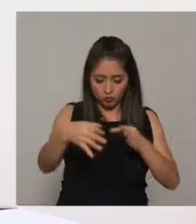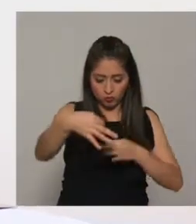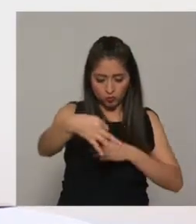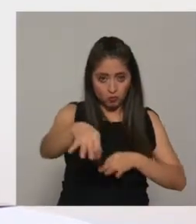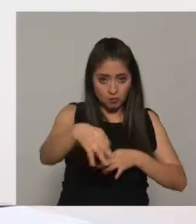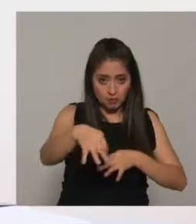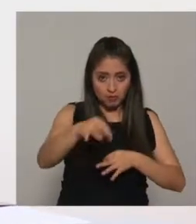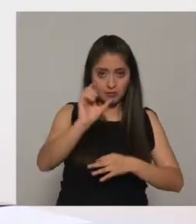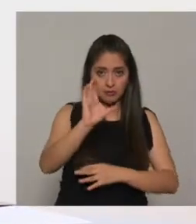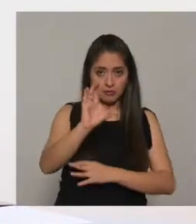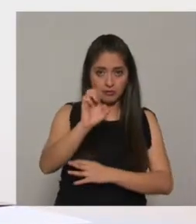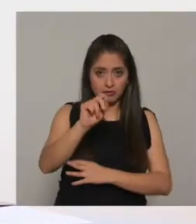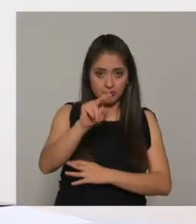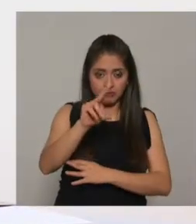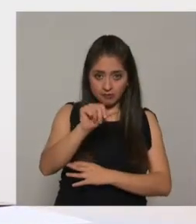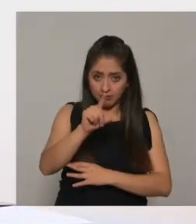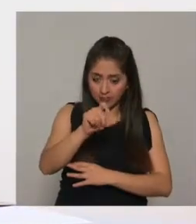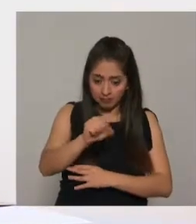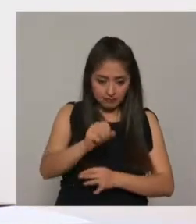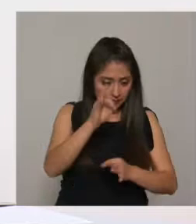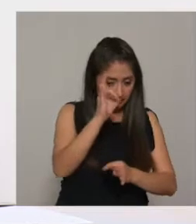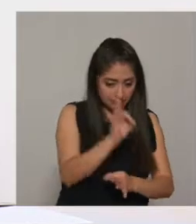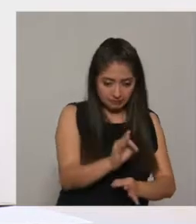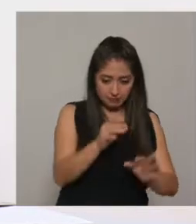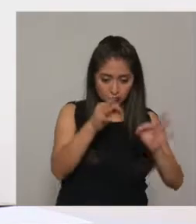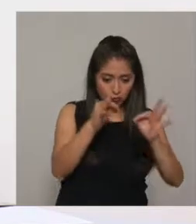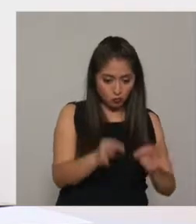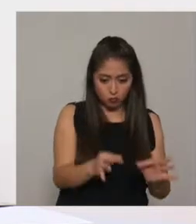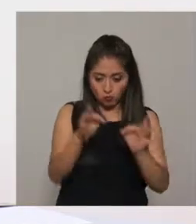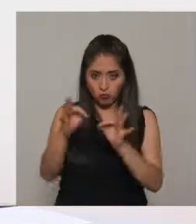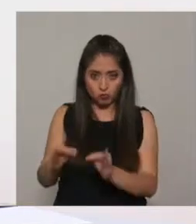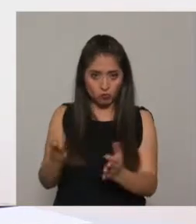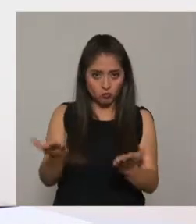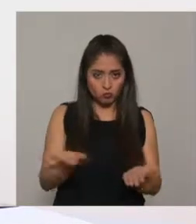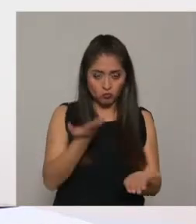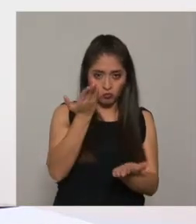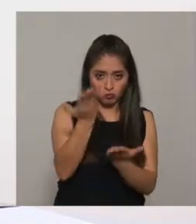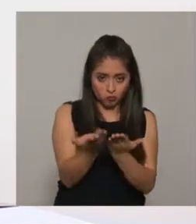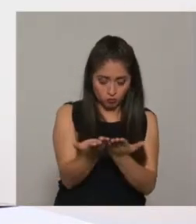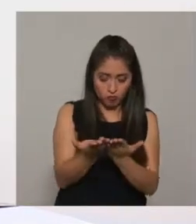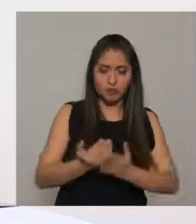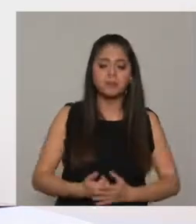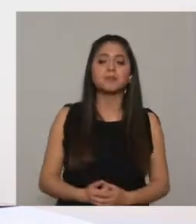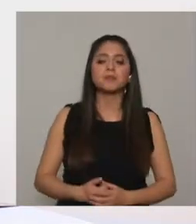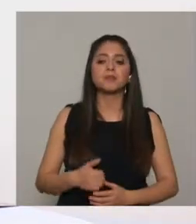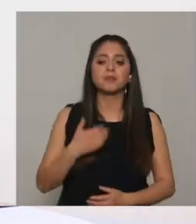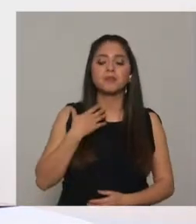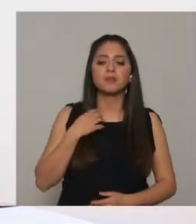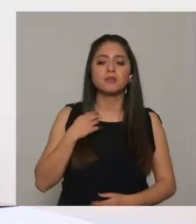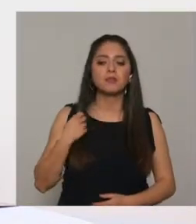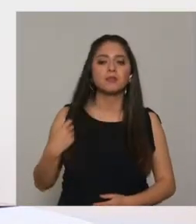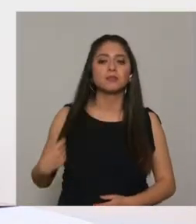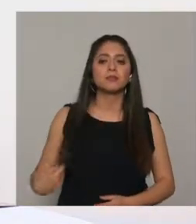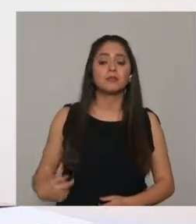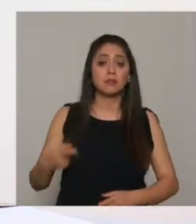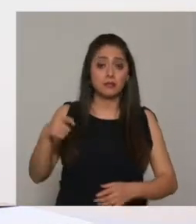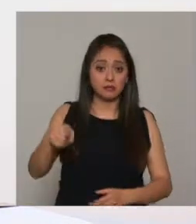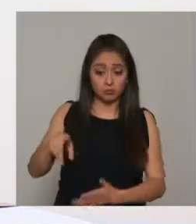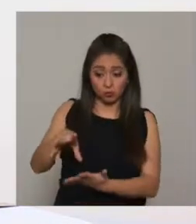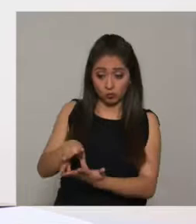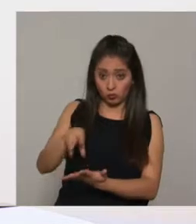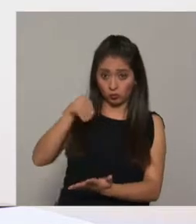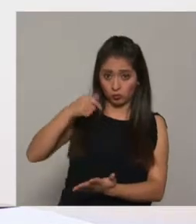son tal cual la original. Entonces esa copia que yo me quedé, la voy guardando, la